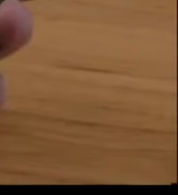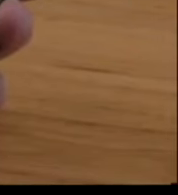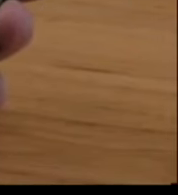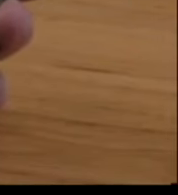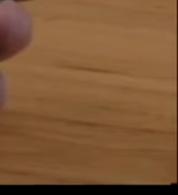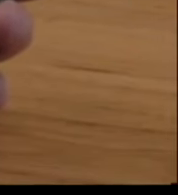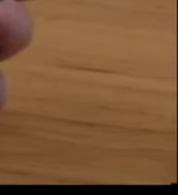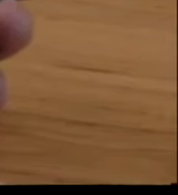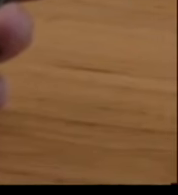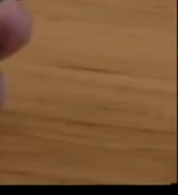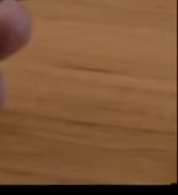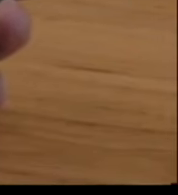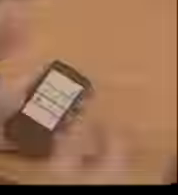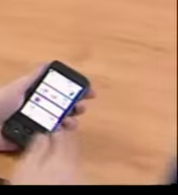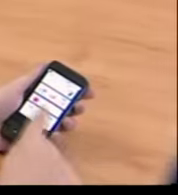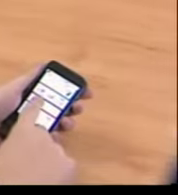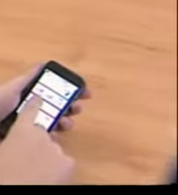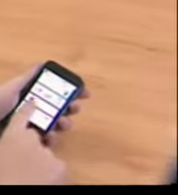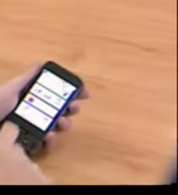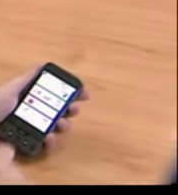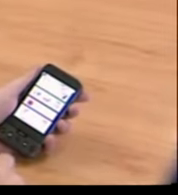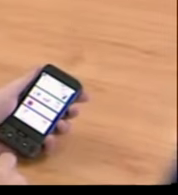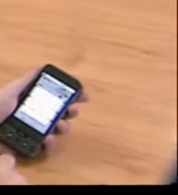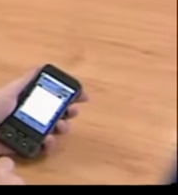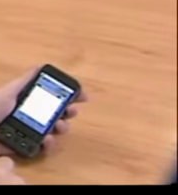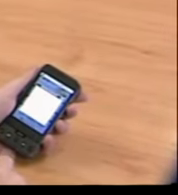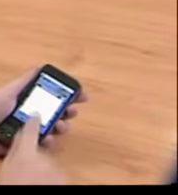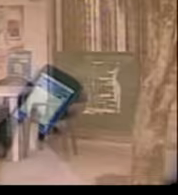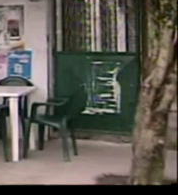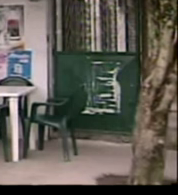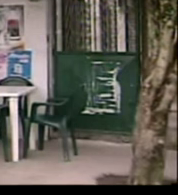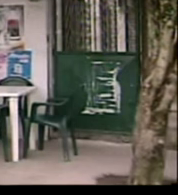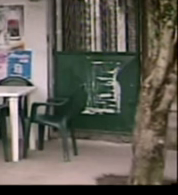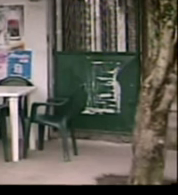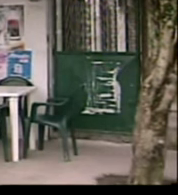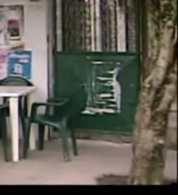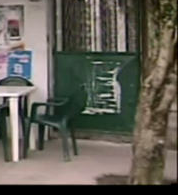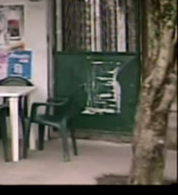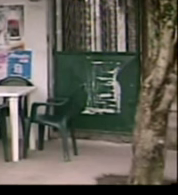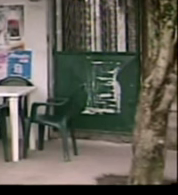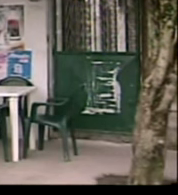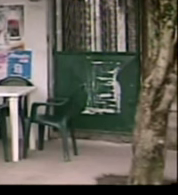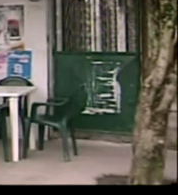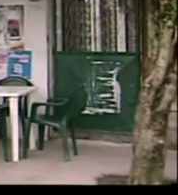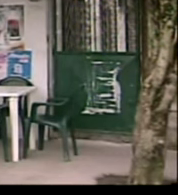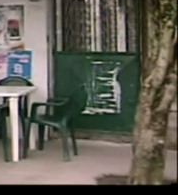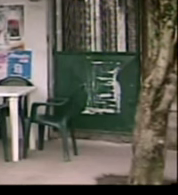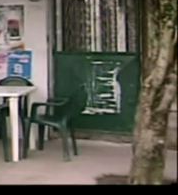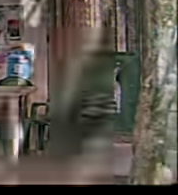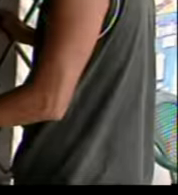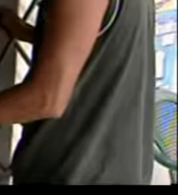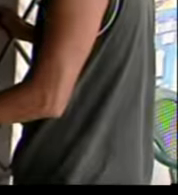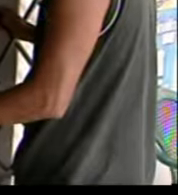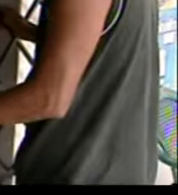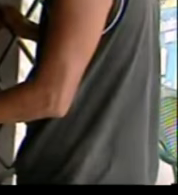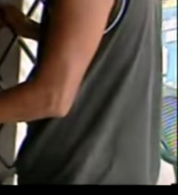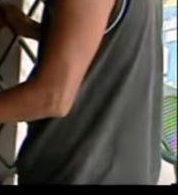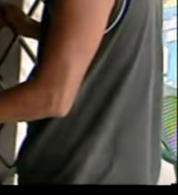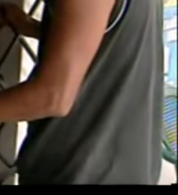sería el de pedidos, donde podemos registrar las compras que hacemos a los proveedores. Incluso las grandes marcas pueden beneficiarse de